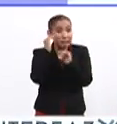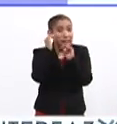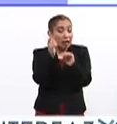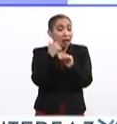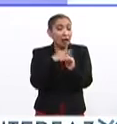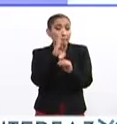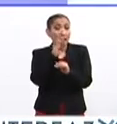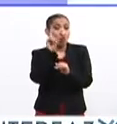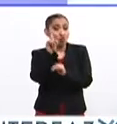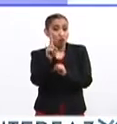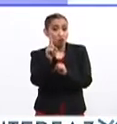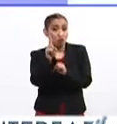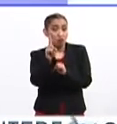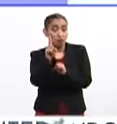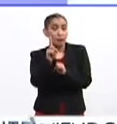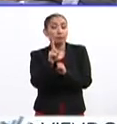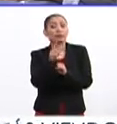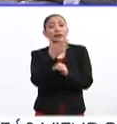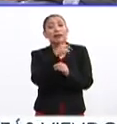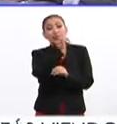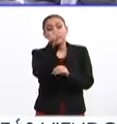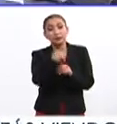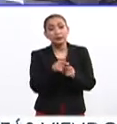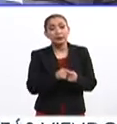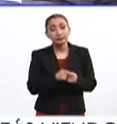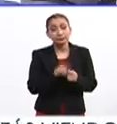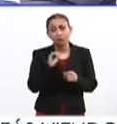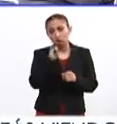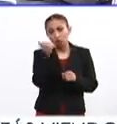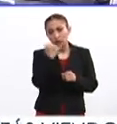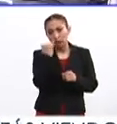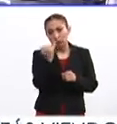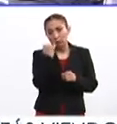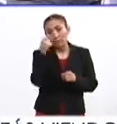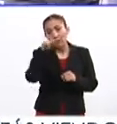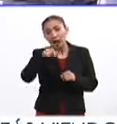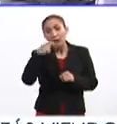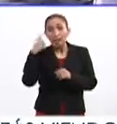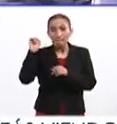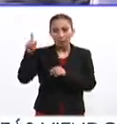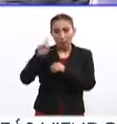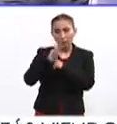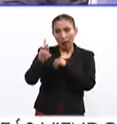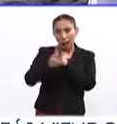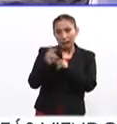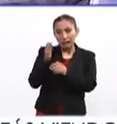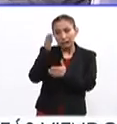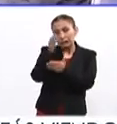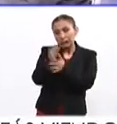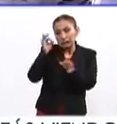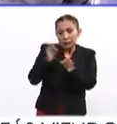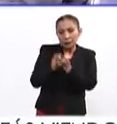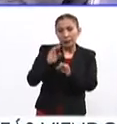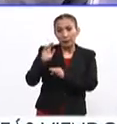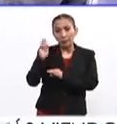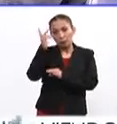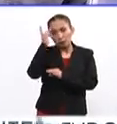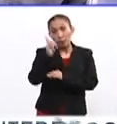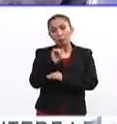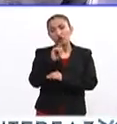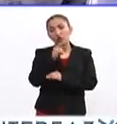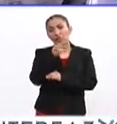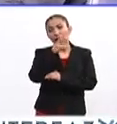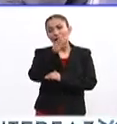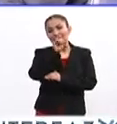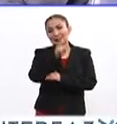es nivel B1. Correcto. Y después el otro idioma para a donde te quieres ir específicamente. Ajá, en este